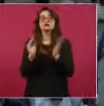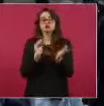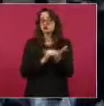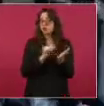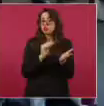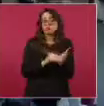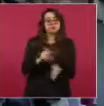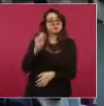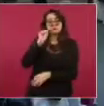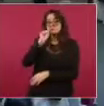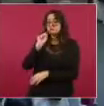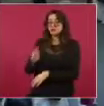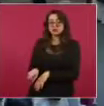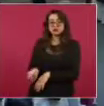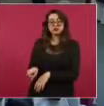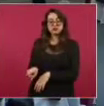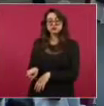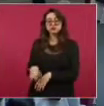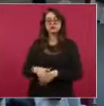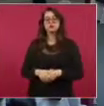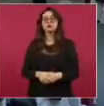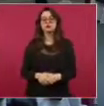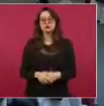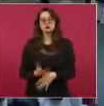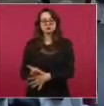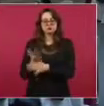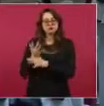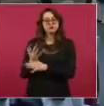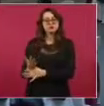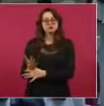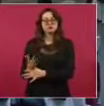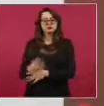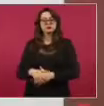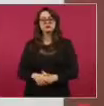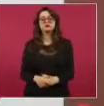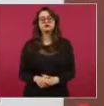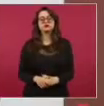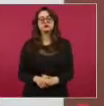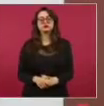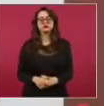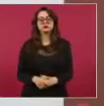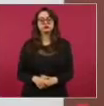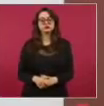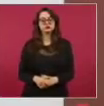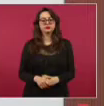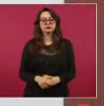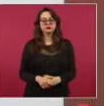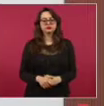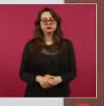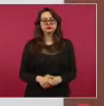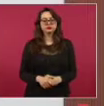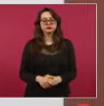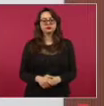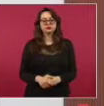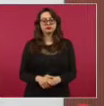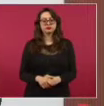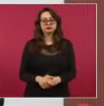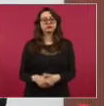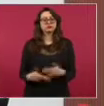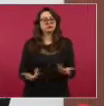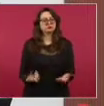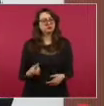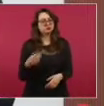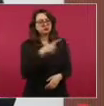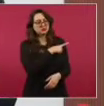de origen. Decía Martí: estos no son felones